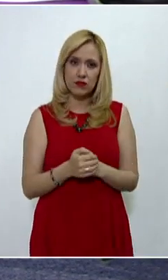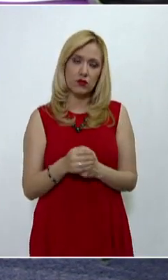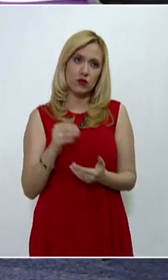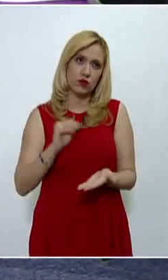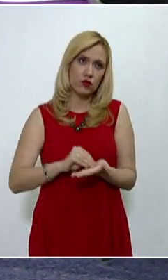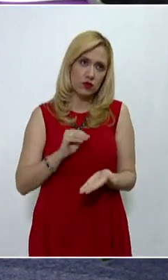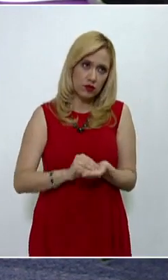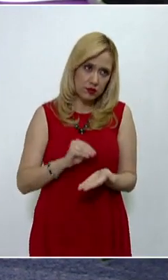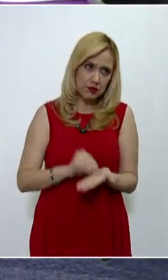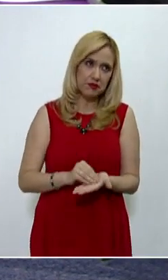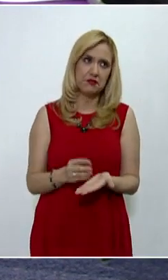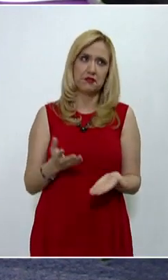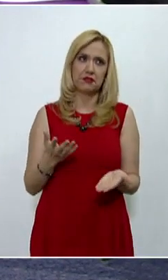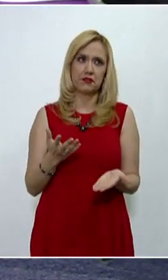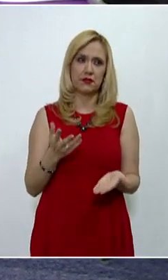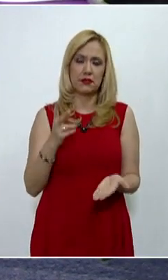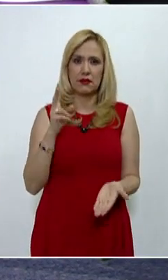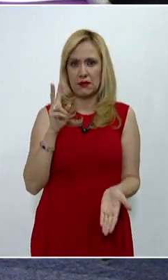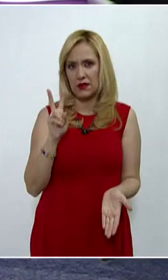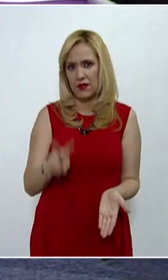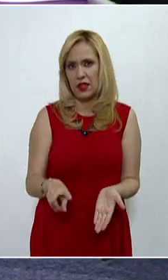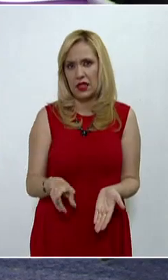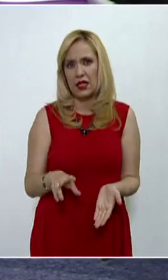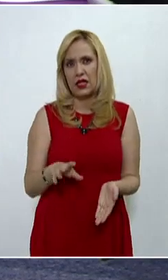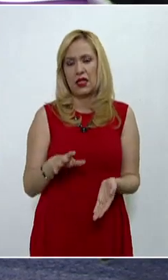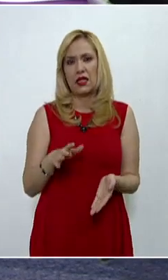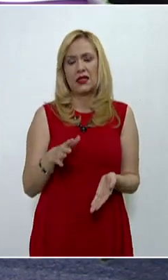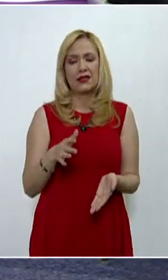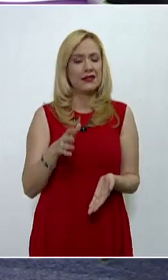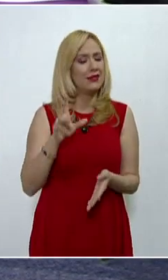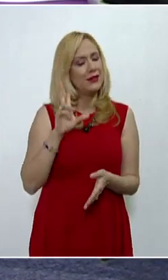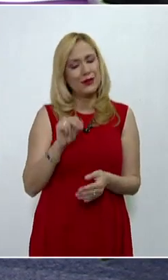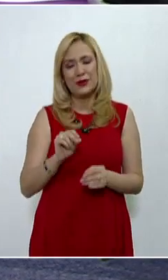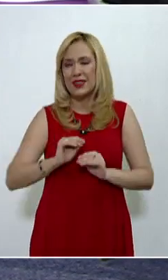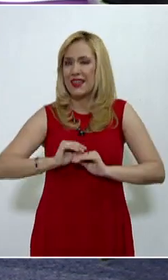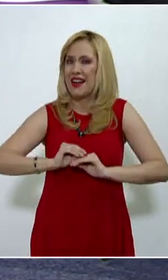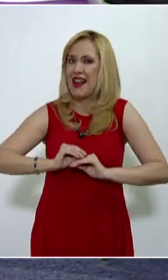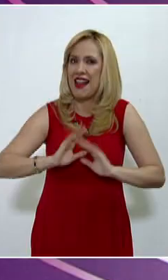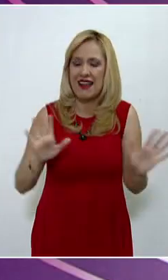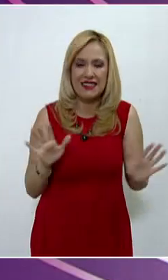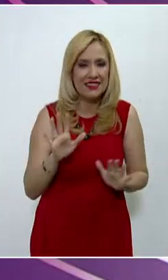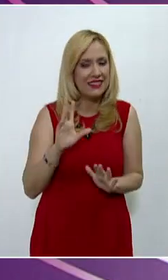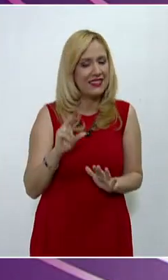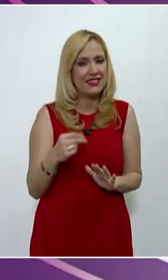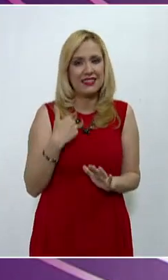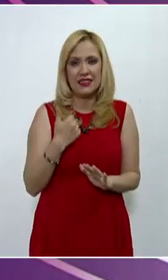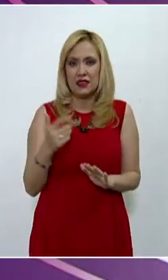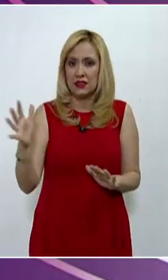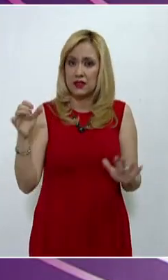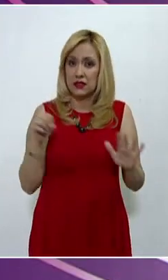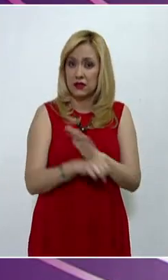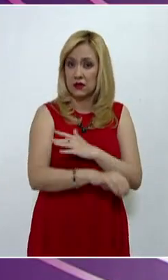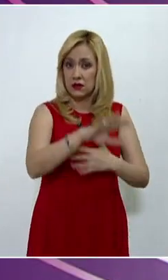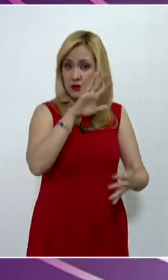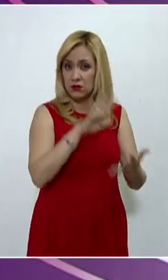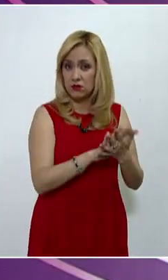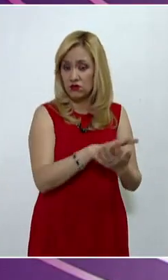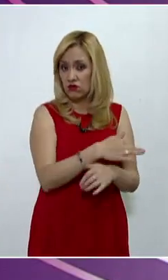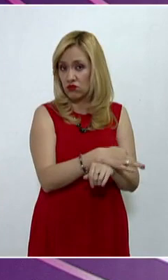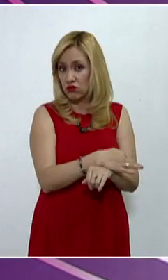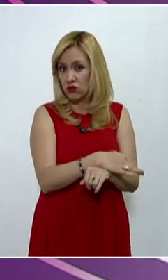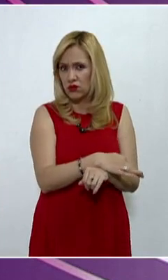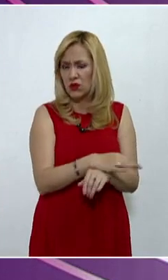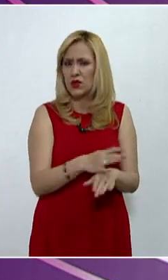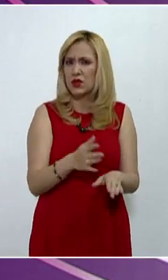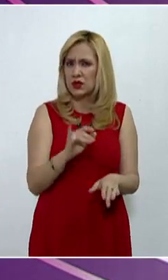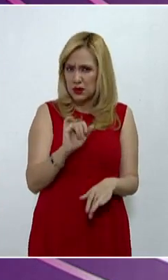Todavía nos encontramos en un esquema en el que no queda claro en qué casos procede la prisión preventiva y si debe